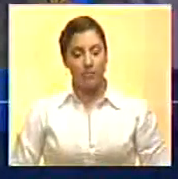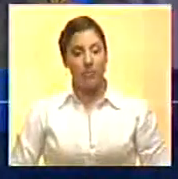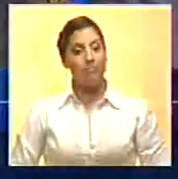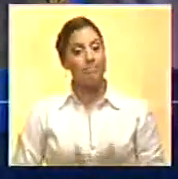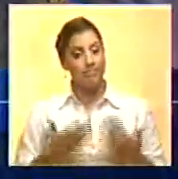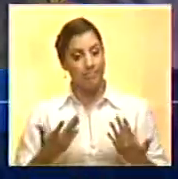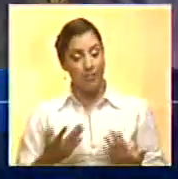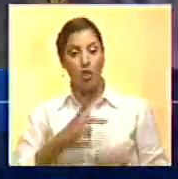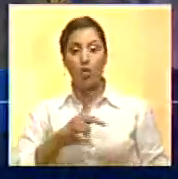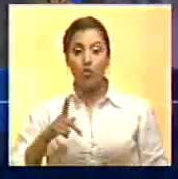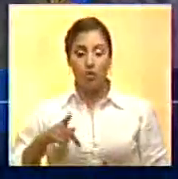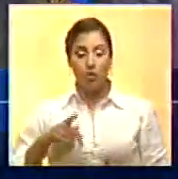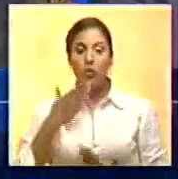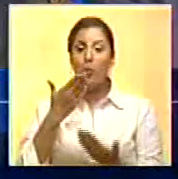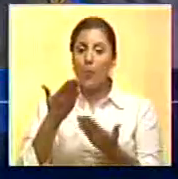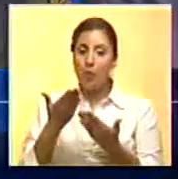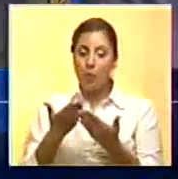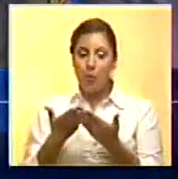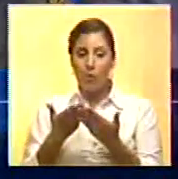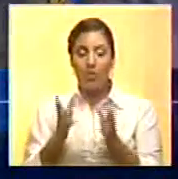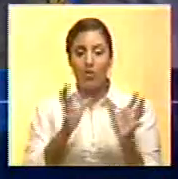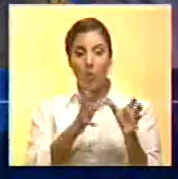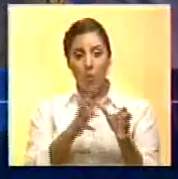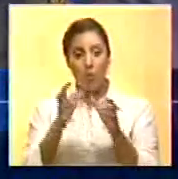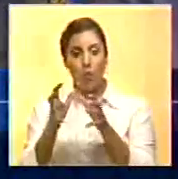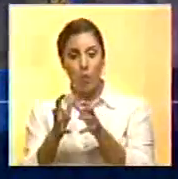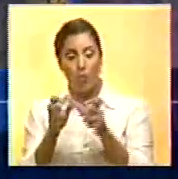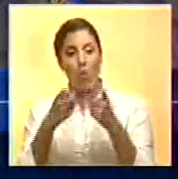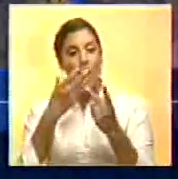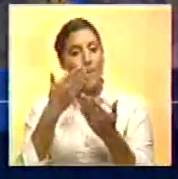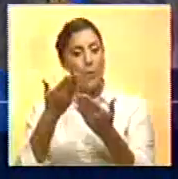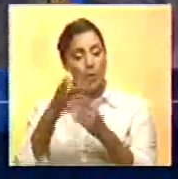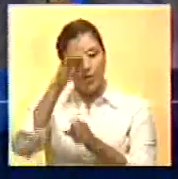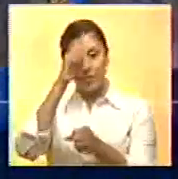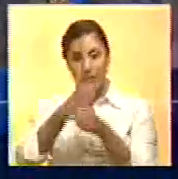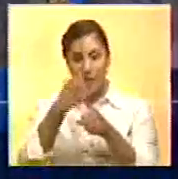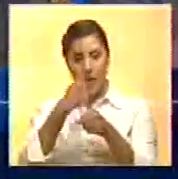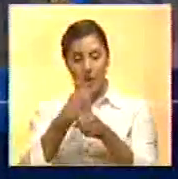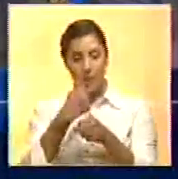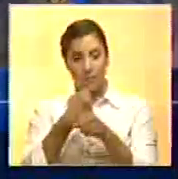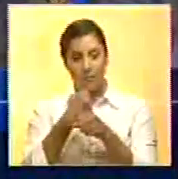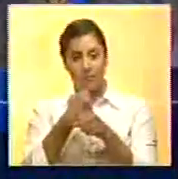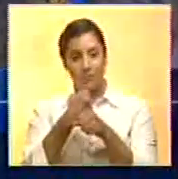Para lo cual hemos presentado a las partes una propuesta de trabajo.